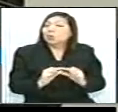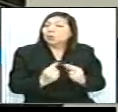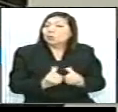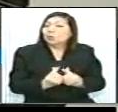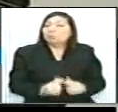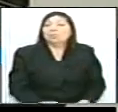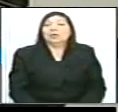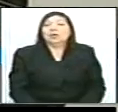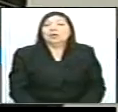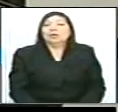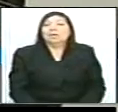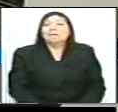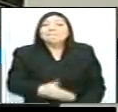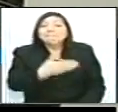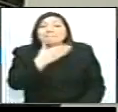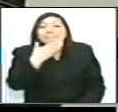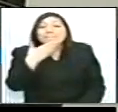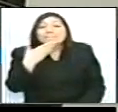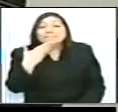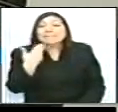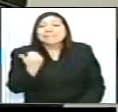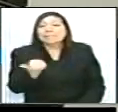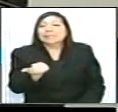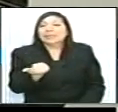multisectoriales, mejoramiento